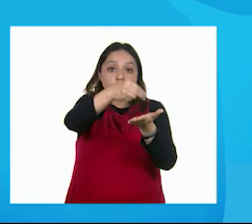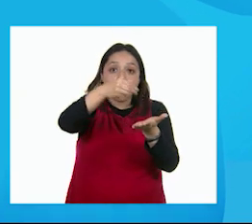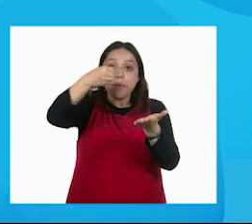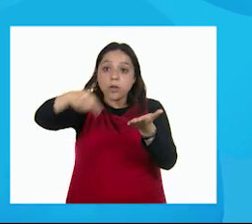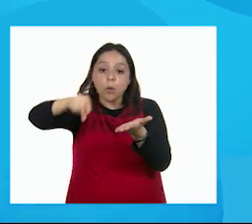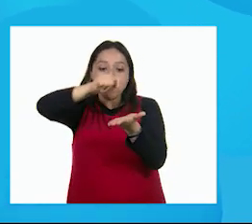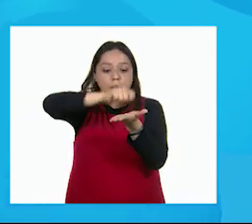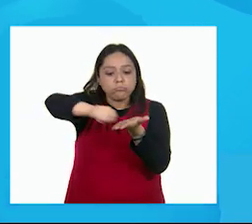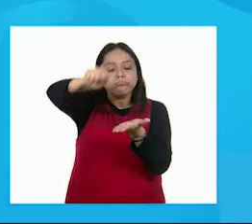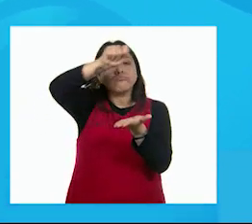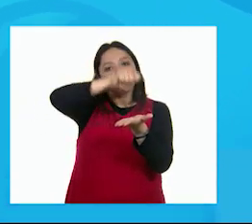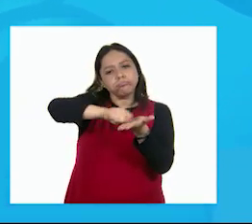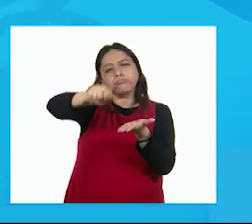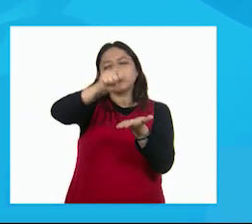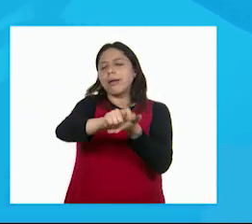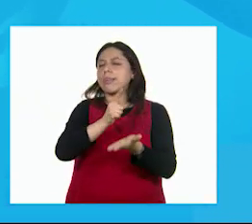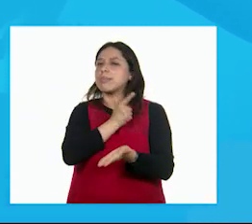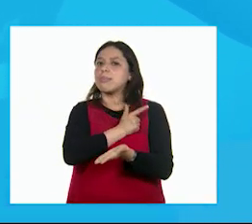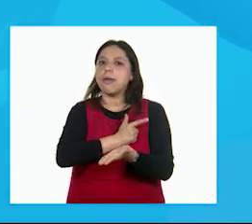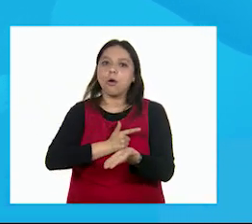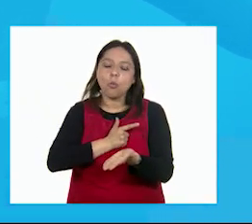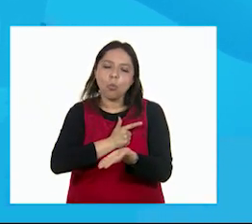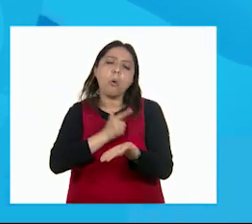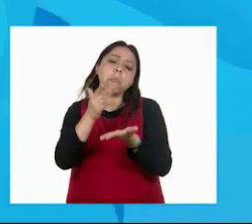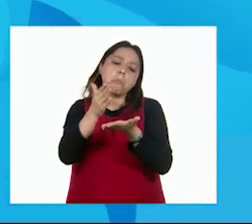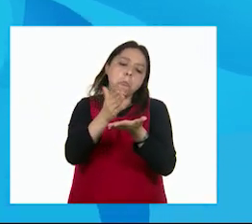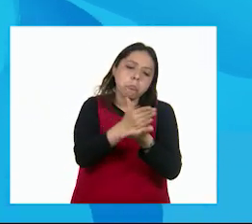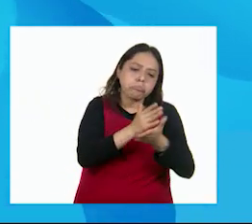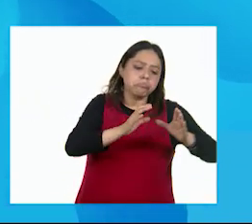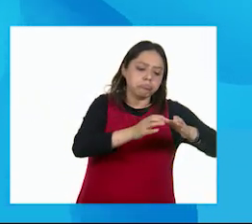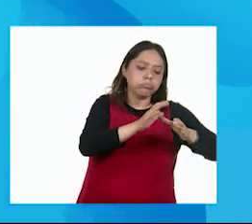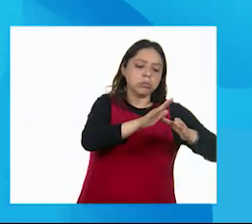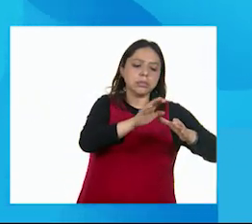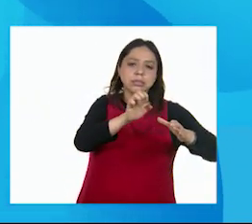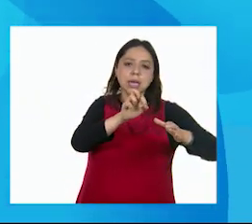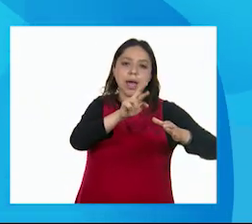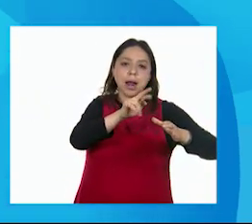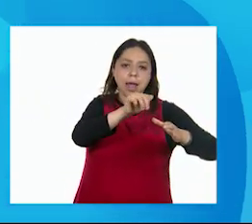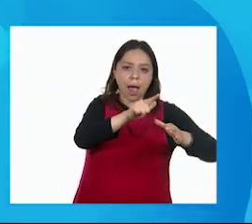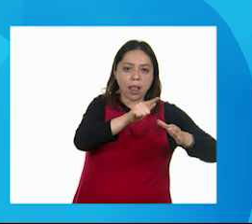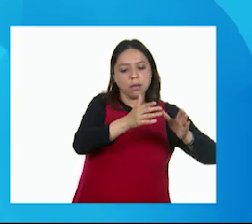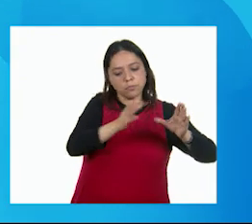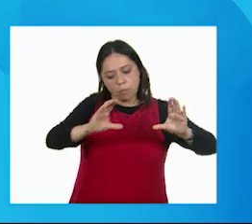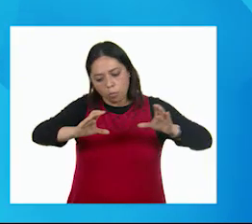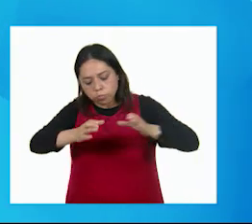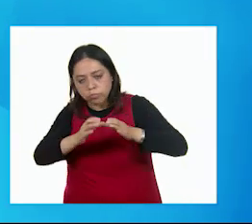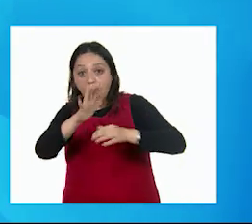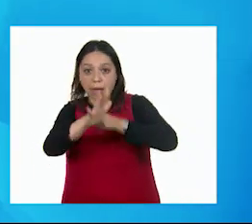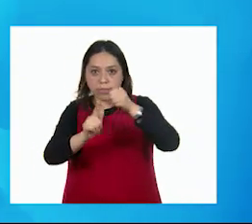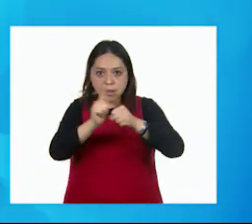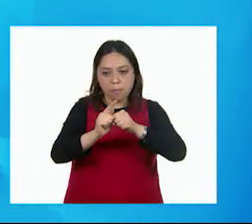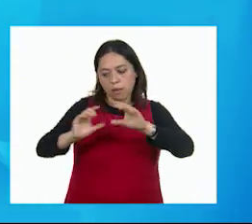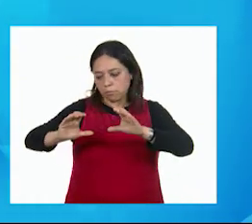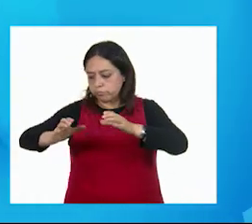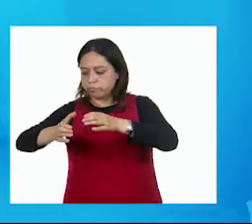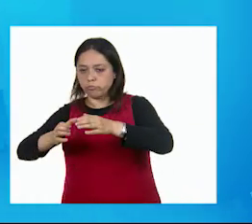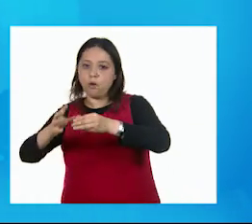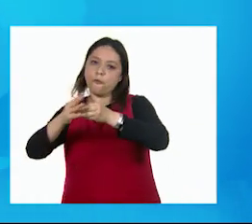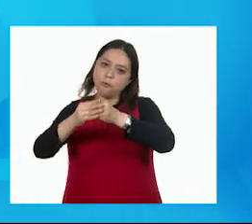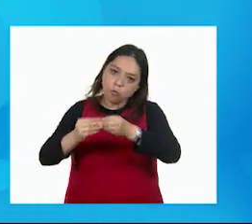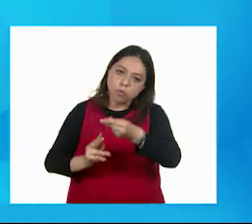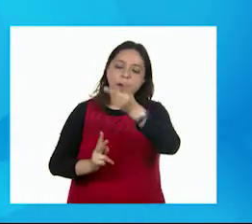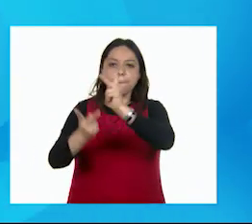prefieran, ya sea que sean del apartado de cereales, de leguminosas, de alimentos de origen animal, frutas o verduras.